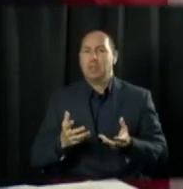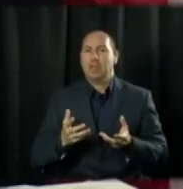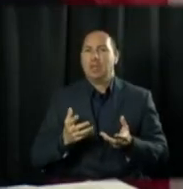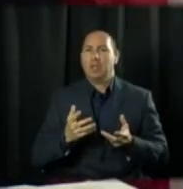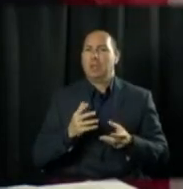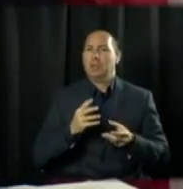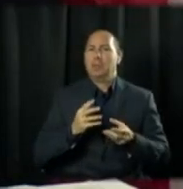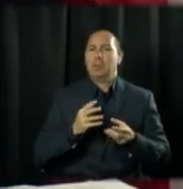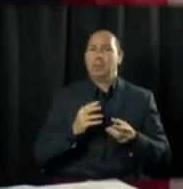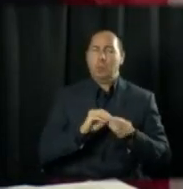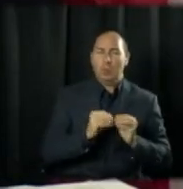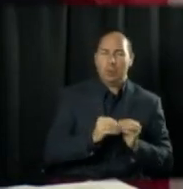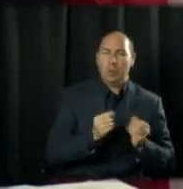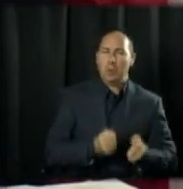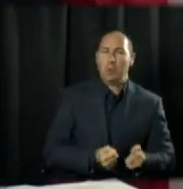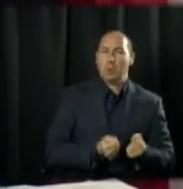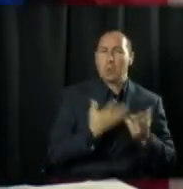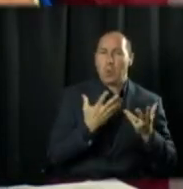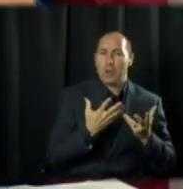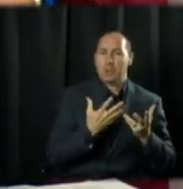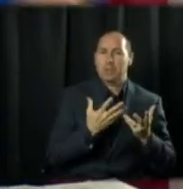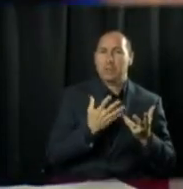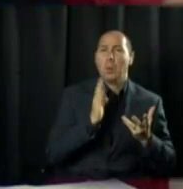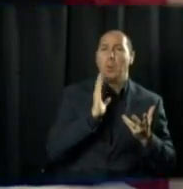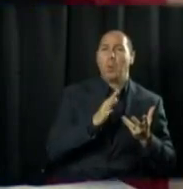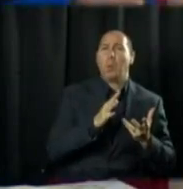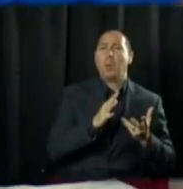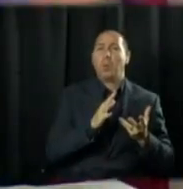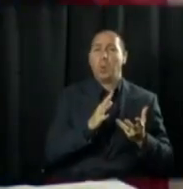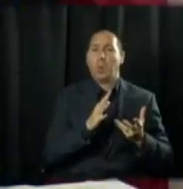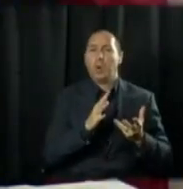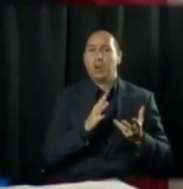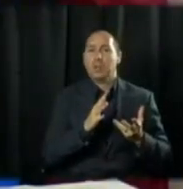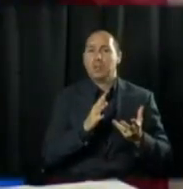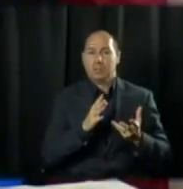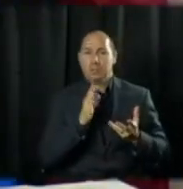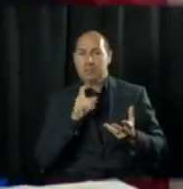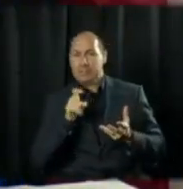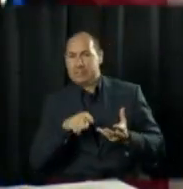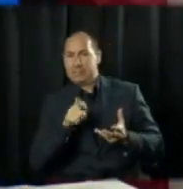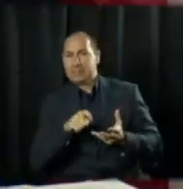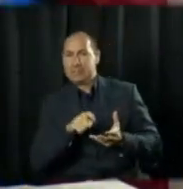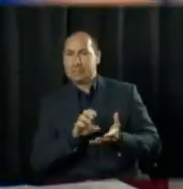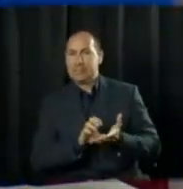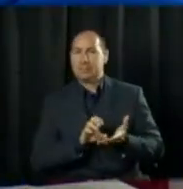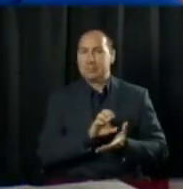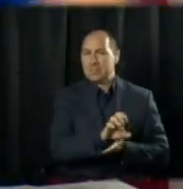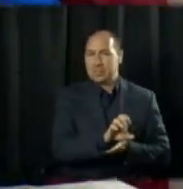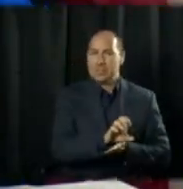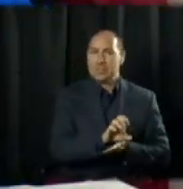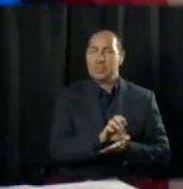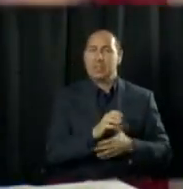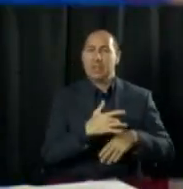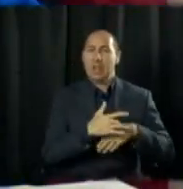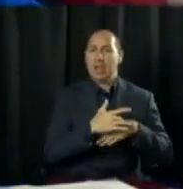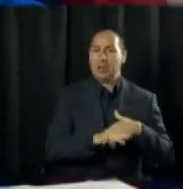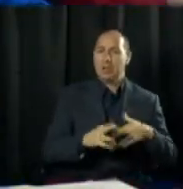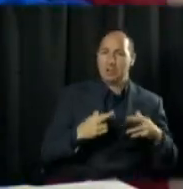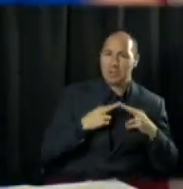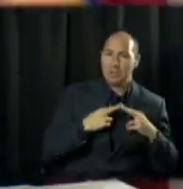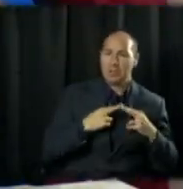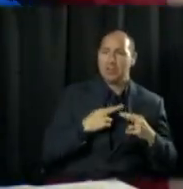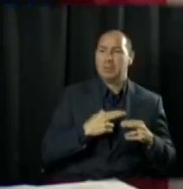por empleados en el gobierno que ya están financiadas? Y depende quién se mueva a las posiciones de